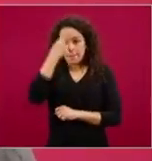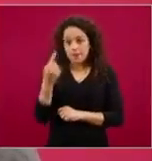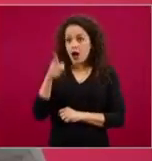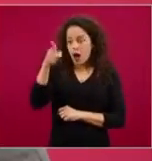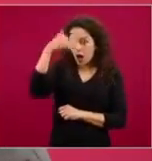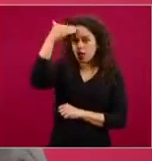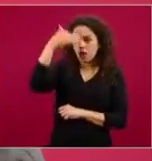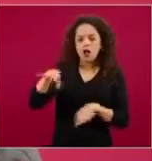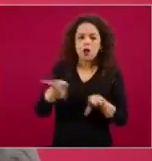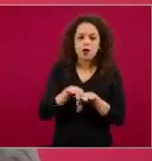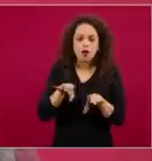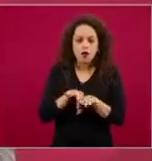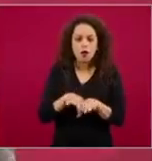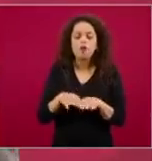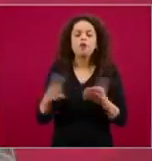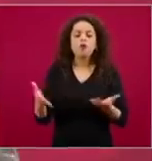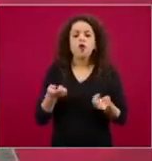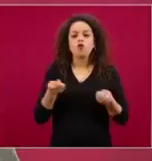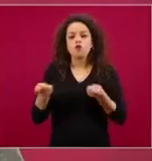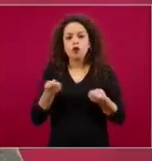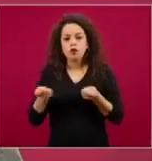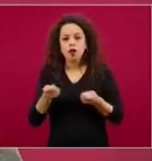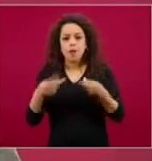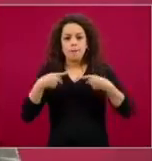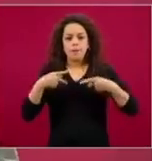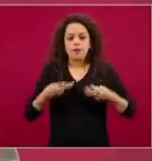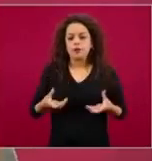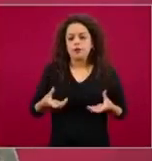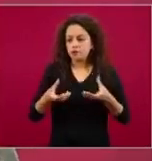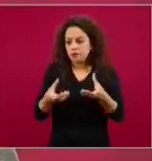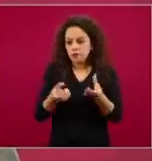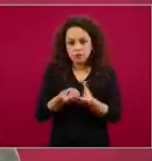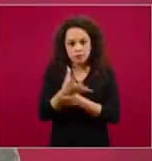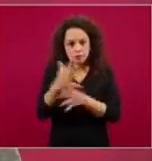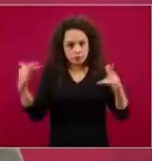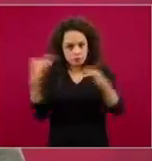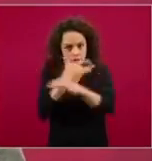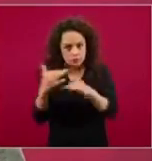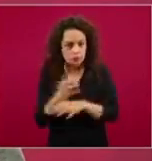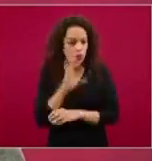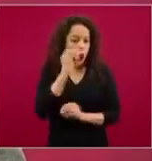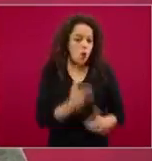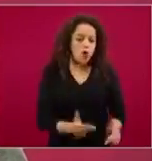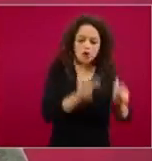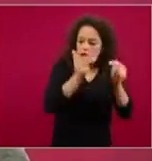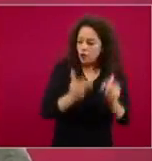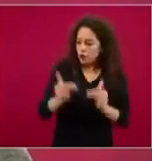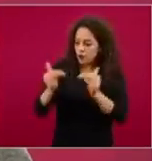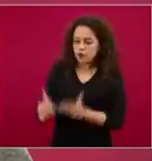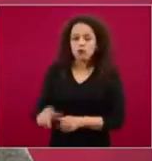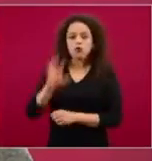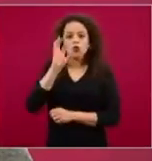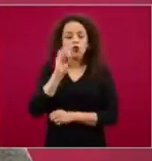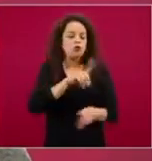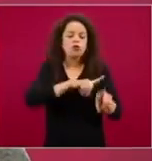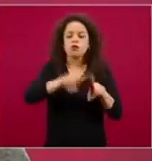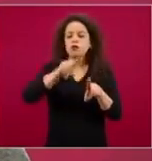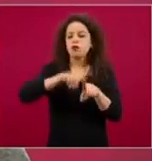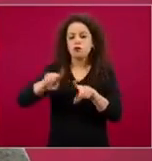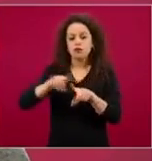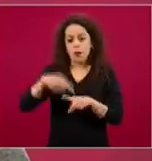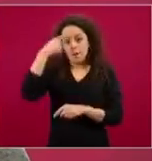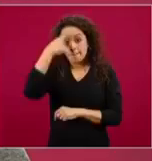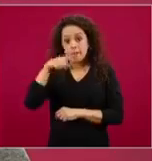la movilidad social que ayude a activar la economía o a conservarla y la inmovilidad social que ayude a reducir